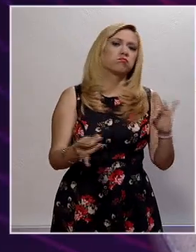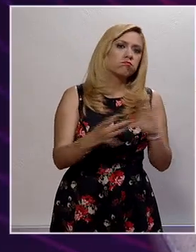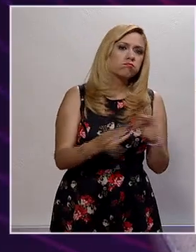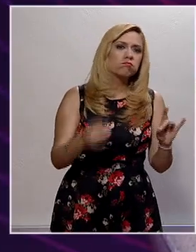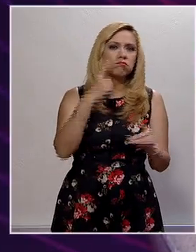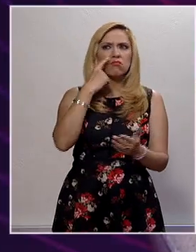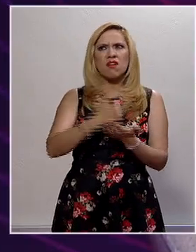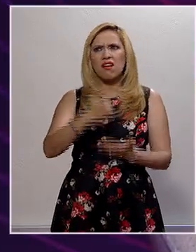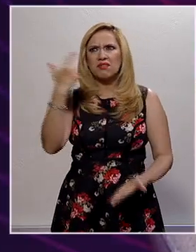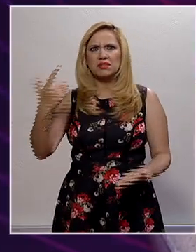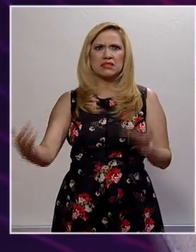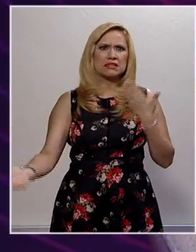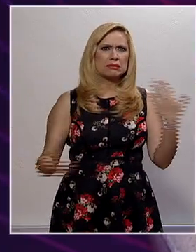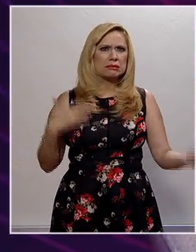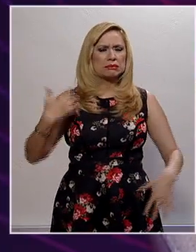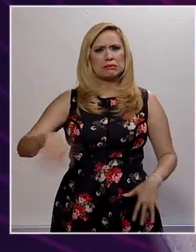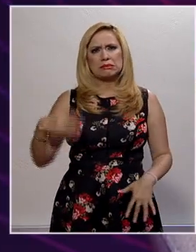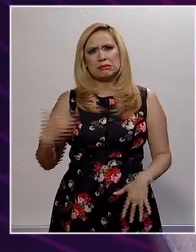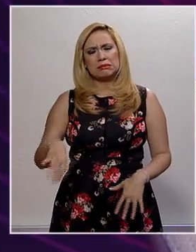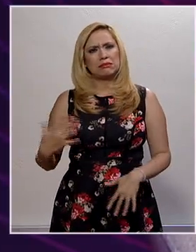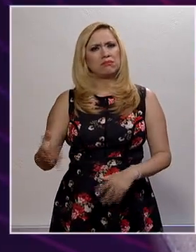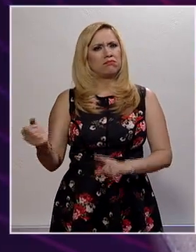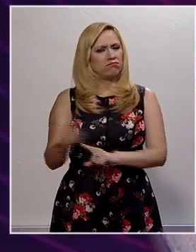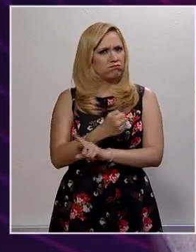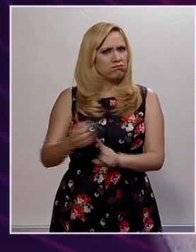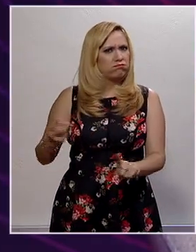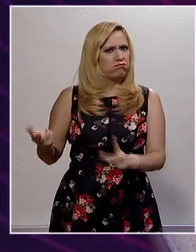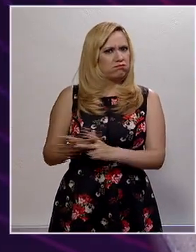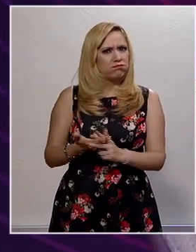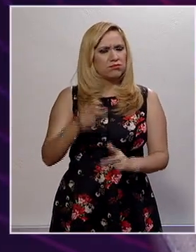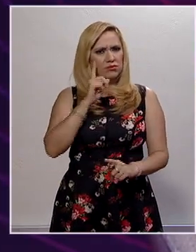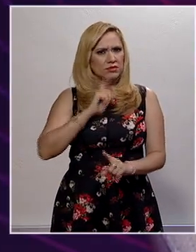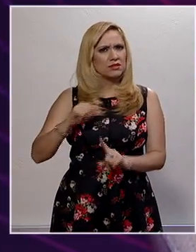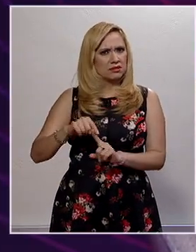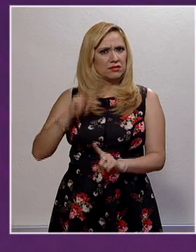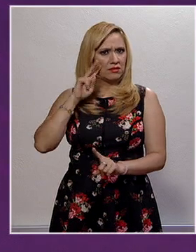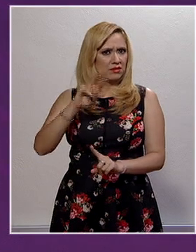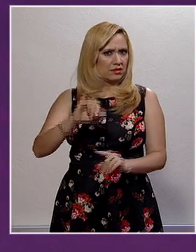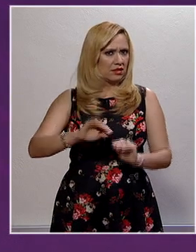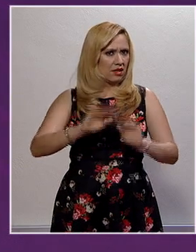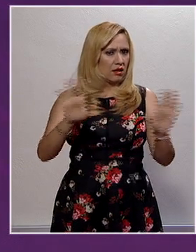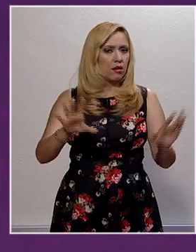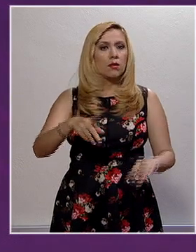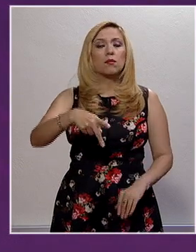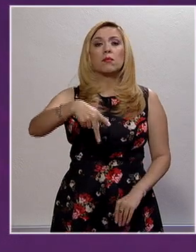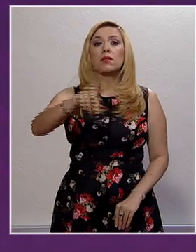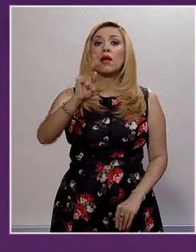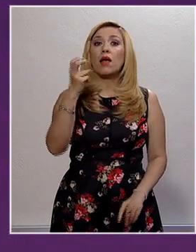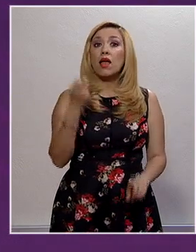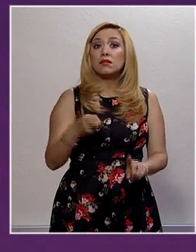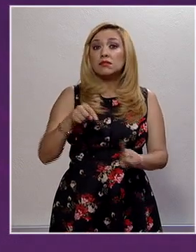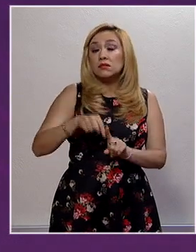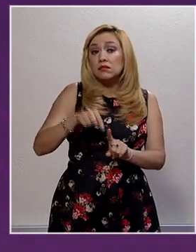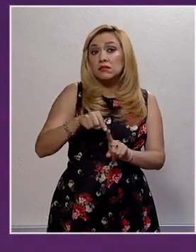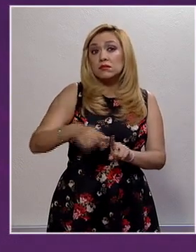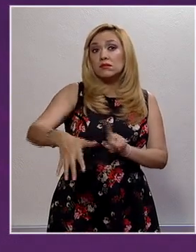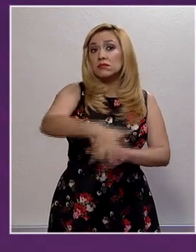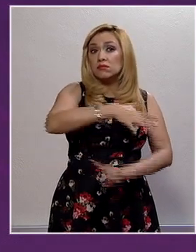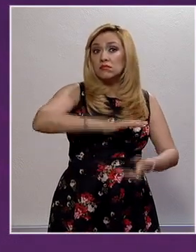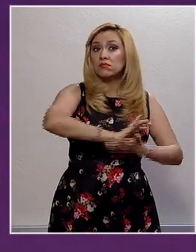graves que suceden, que obviamente la violencia feminicida es una de ellas, pero estos estereotipos,